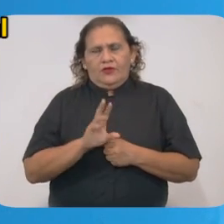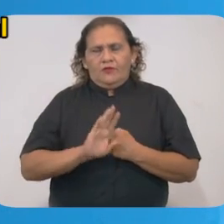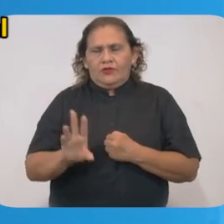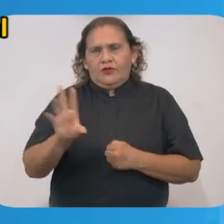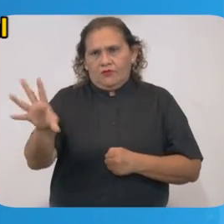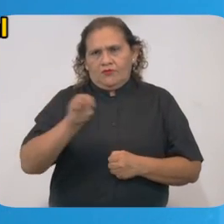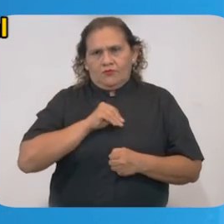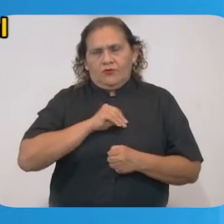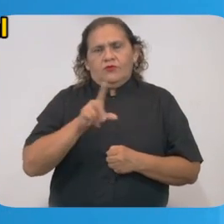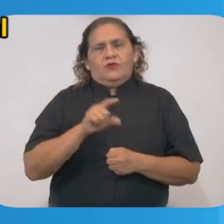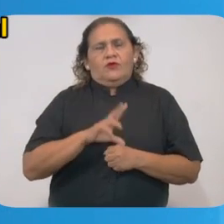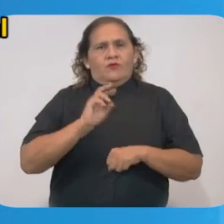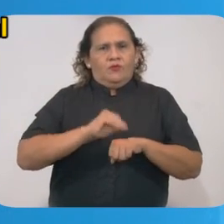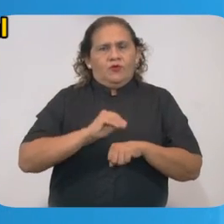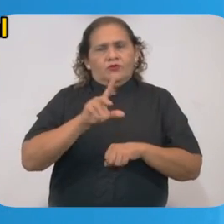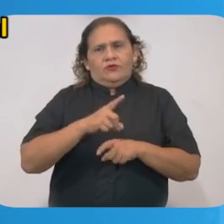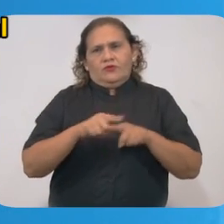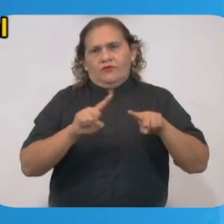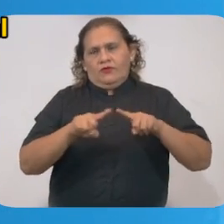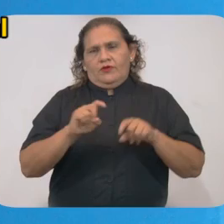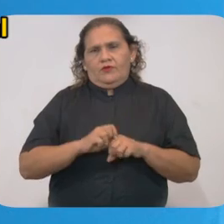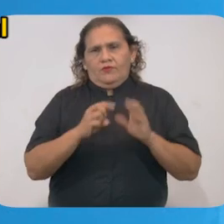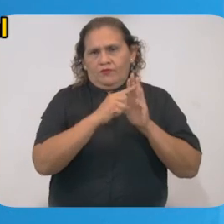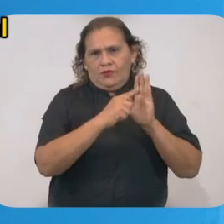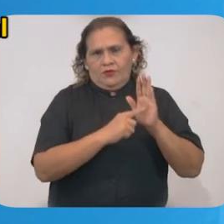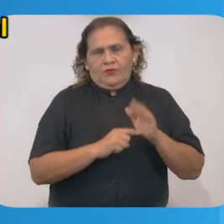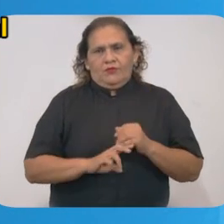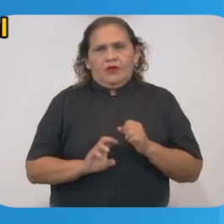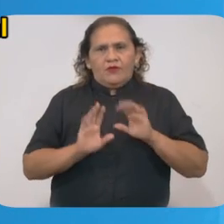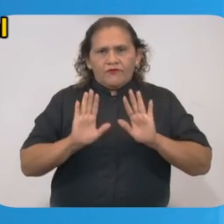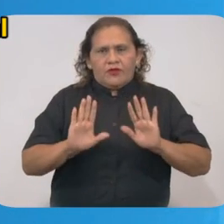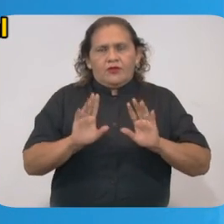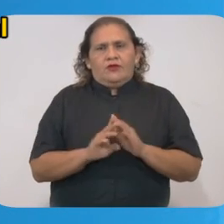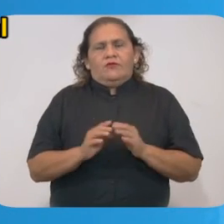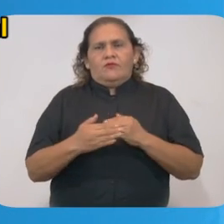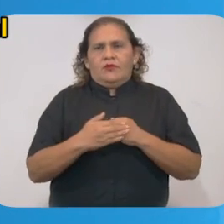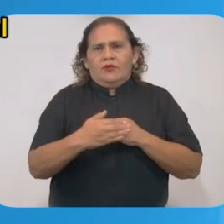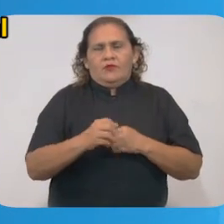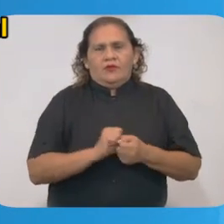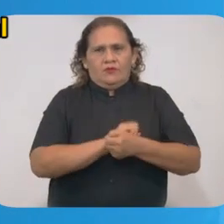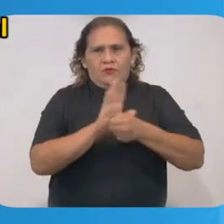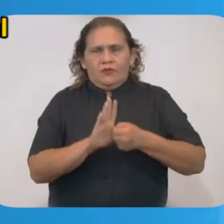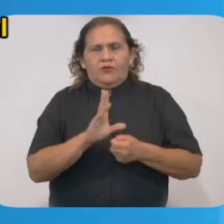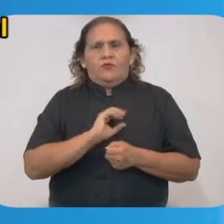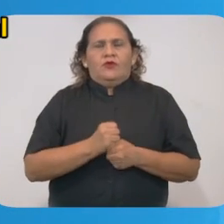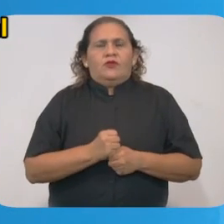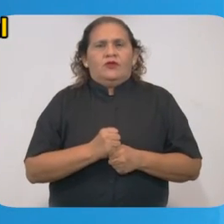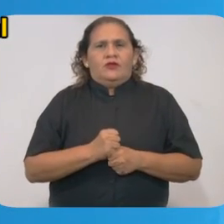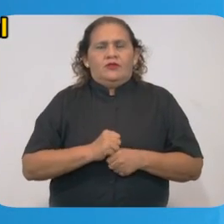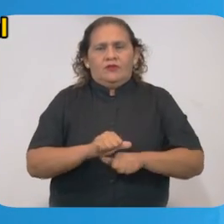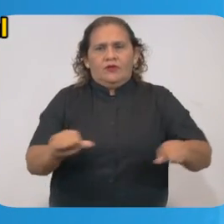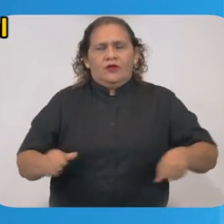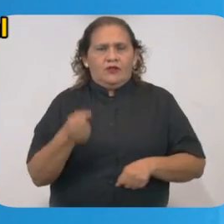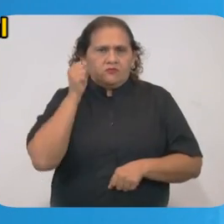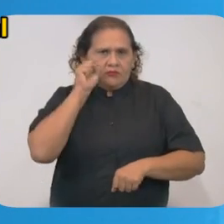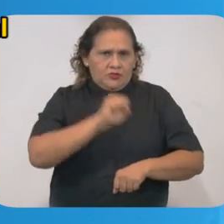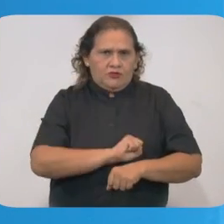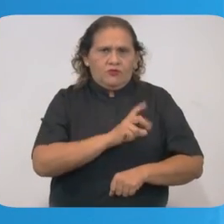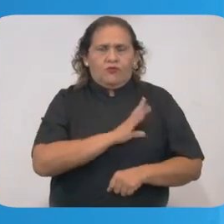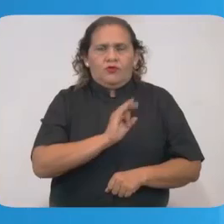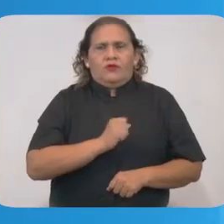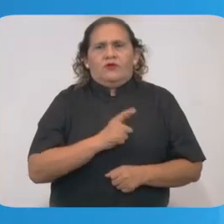coronavirus. Se han establecido diversas medidas para frenar el avance del coronavirus y el sistema de salud pueda atender a todos los contagiados que lo